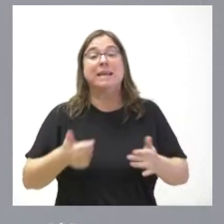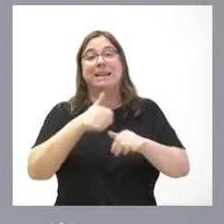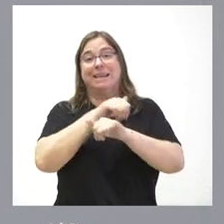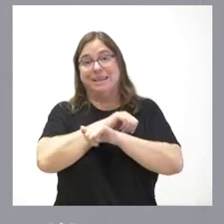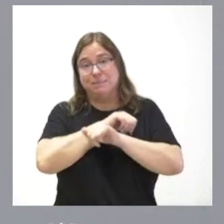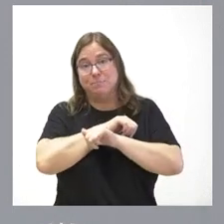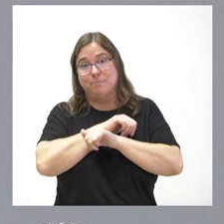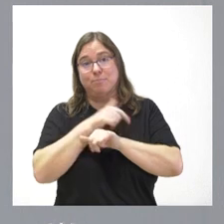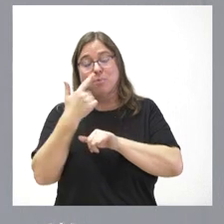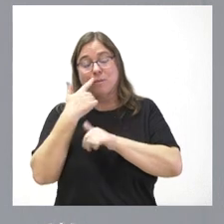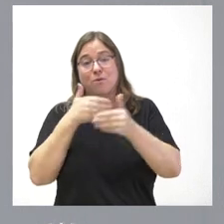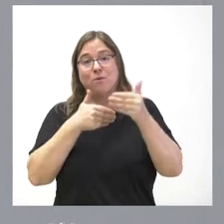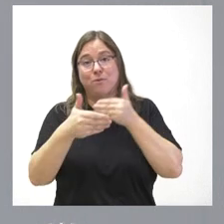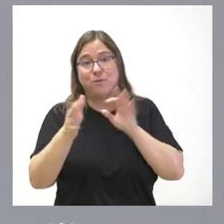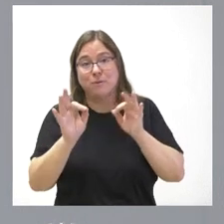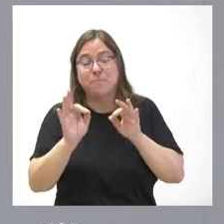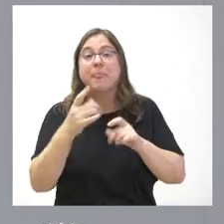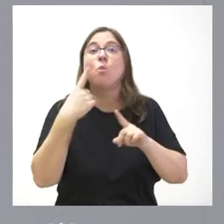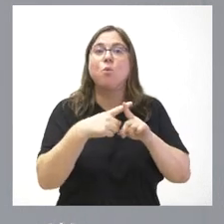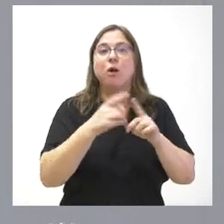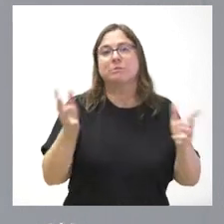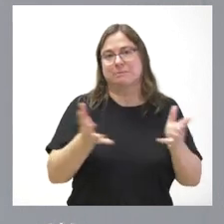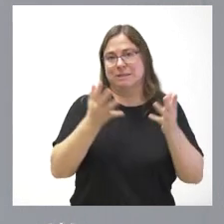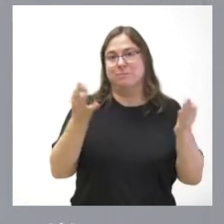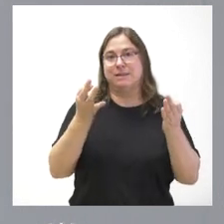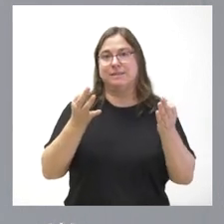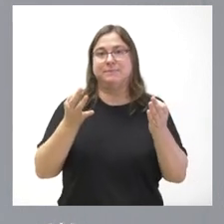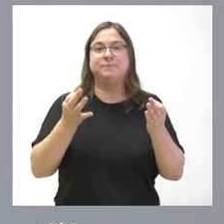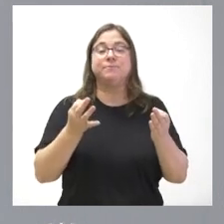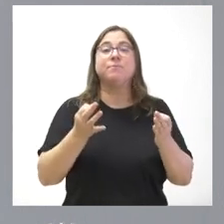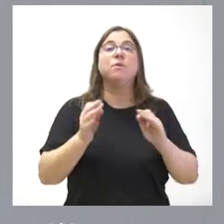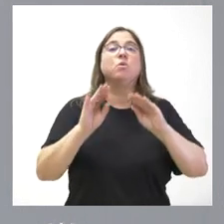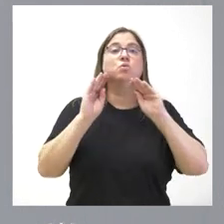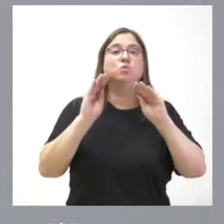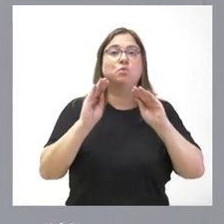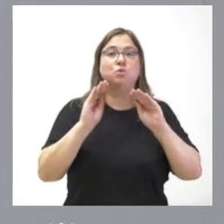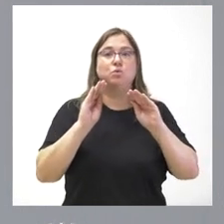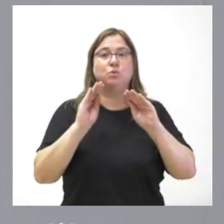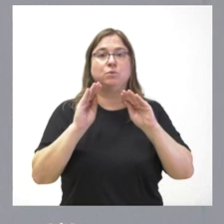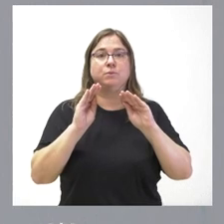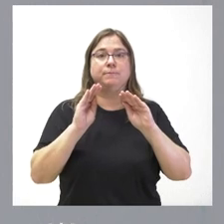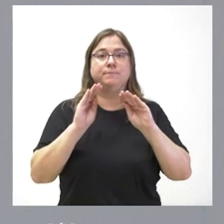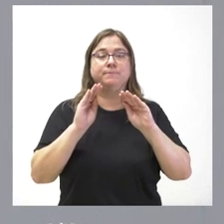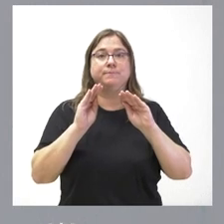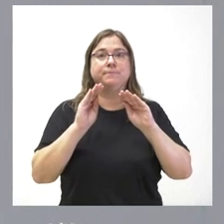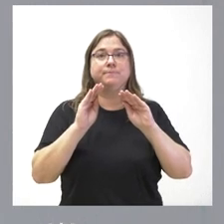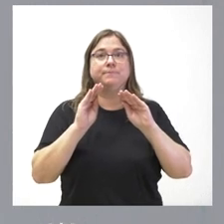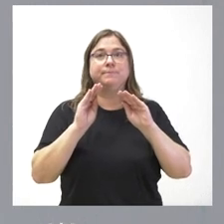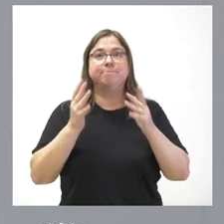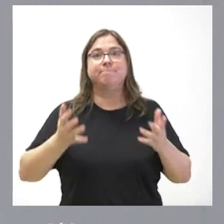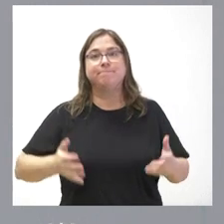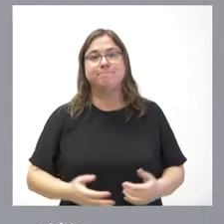pueda llevar a cabo en el futuro hay una cosa que nos anima que es que la posición de la